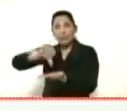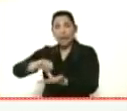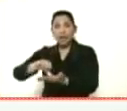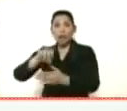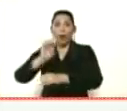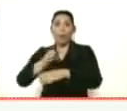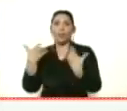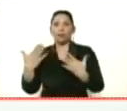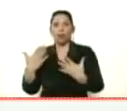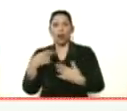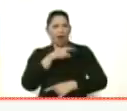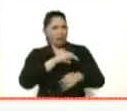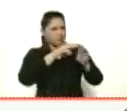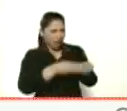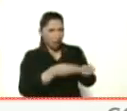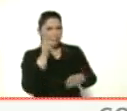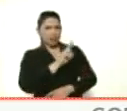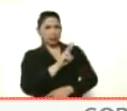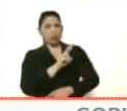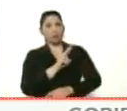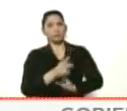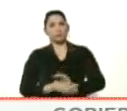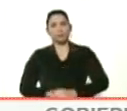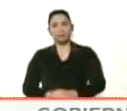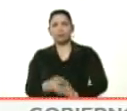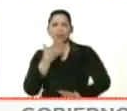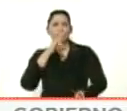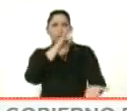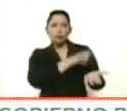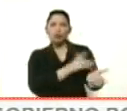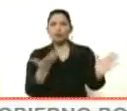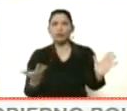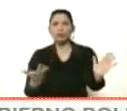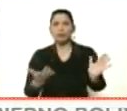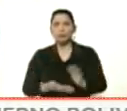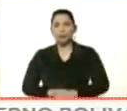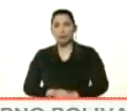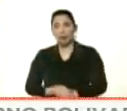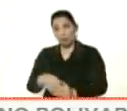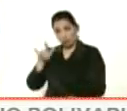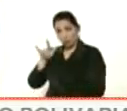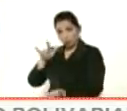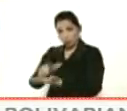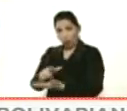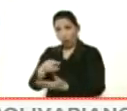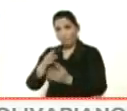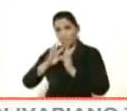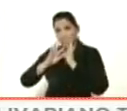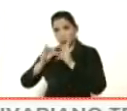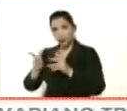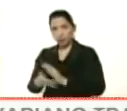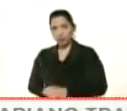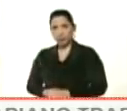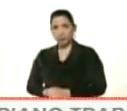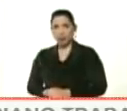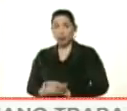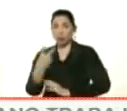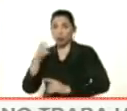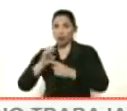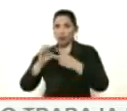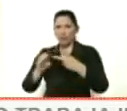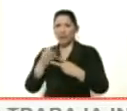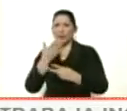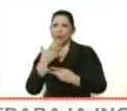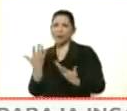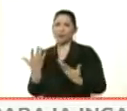emergencia. ¿Es un método venezolano, ministro? Sucedió bueno, en Wuhan, por ejemplo. Bueno, en Wuhan lo que plantearon, hubo dos elementos que se conjugaron